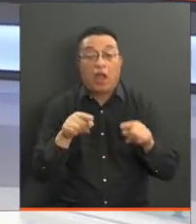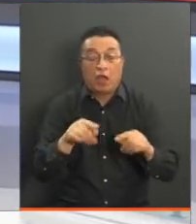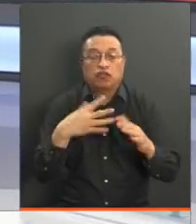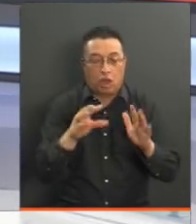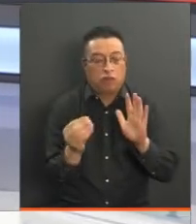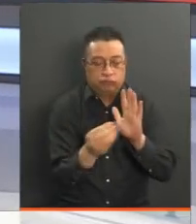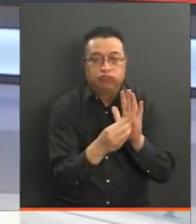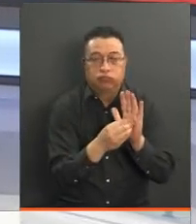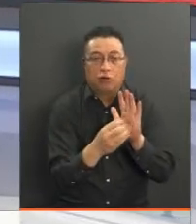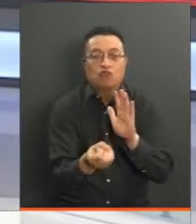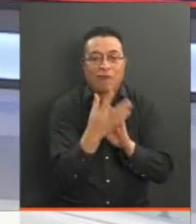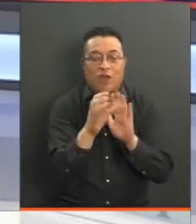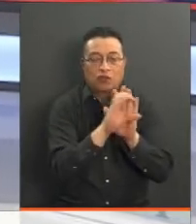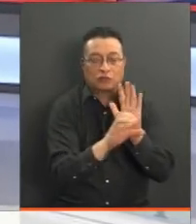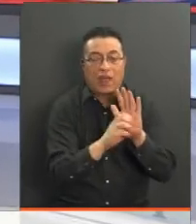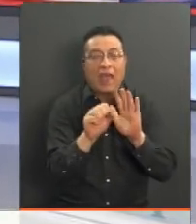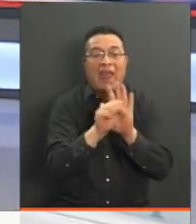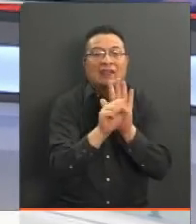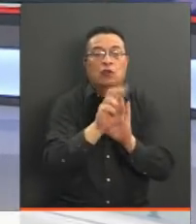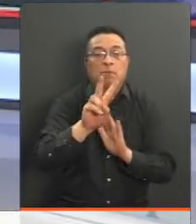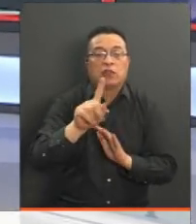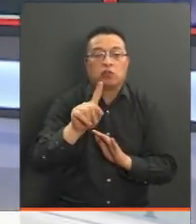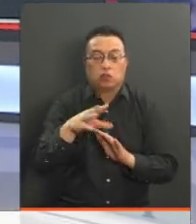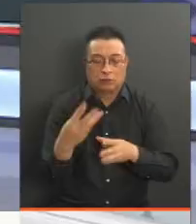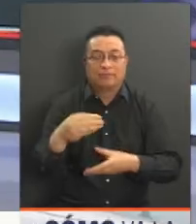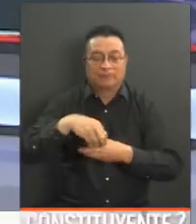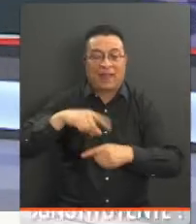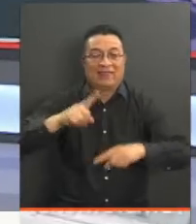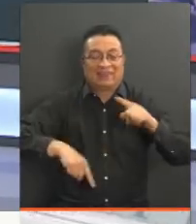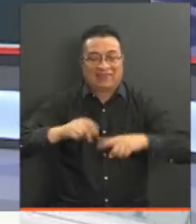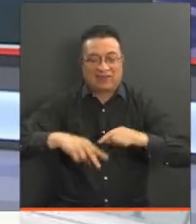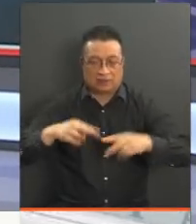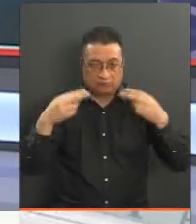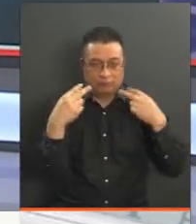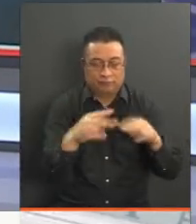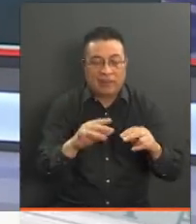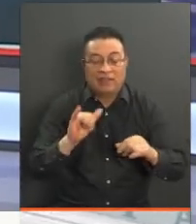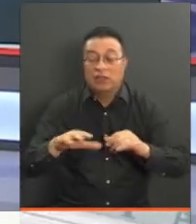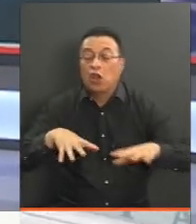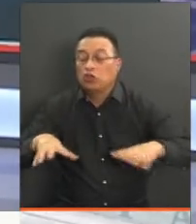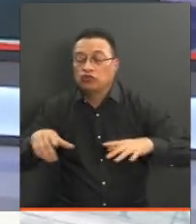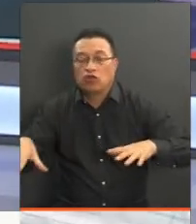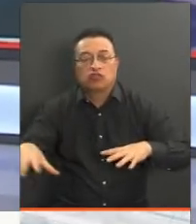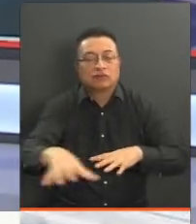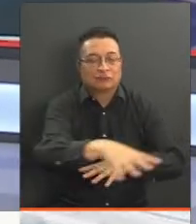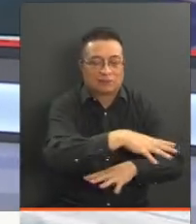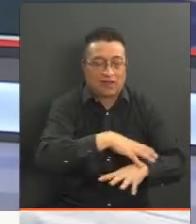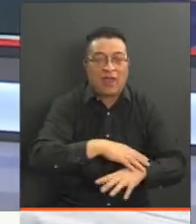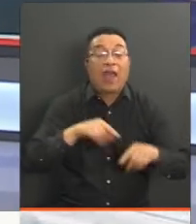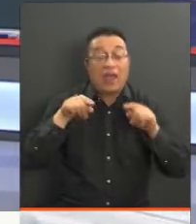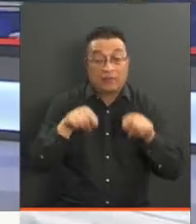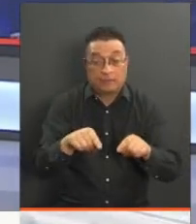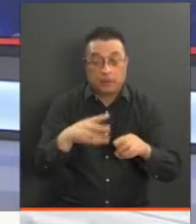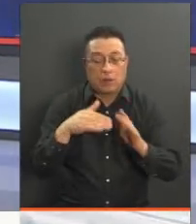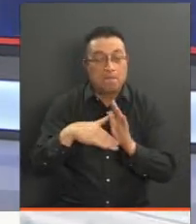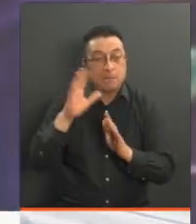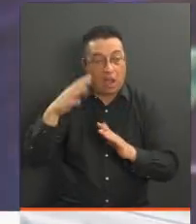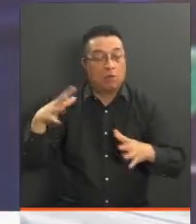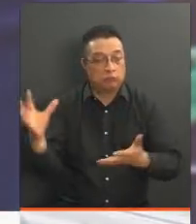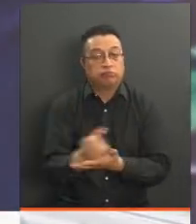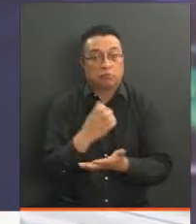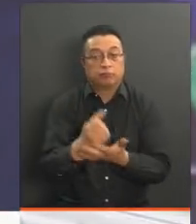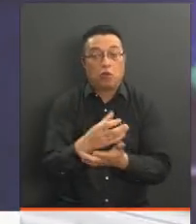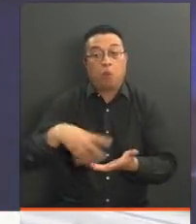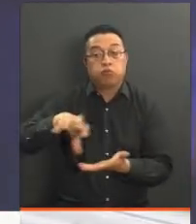nueva Constitución este artículo 21, derecho a las tierras, territorios y recursos. Decía yo que era uno de los mayores logros de los pueblos